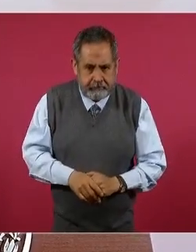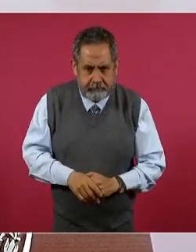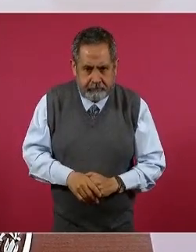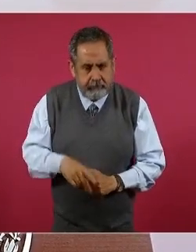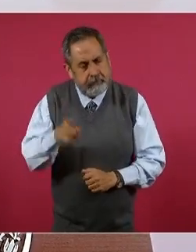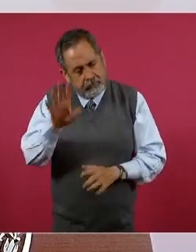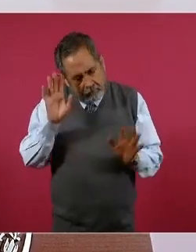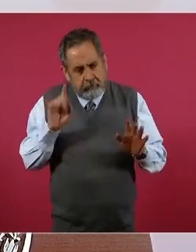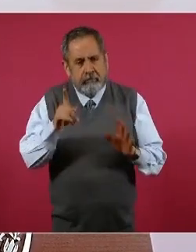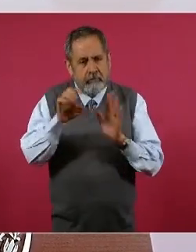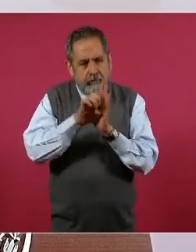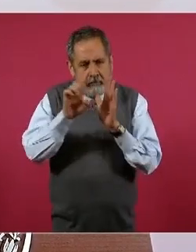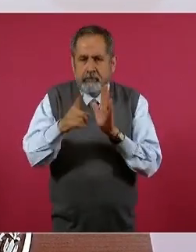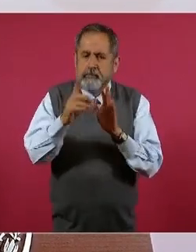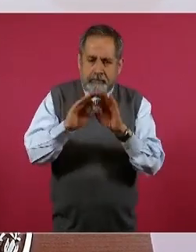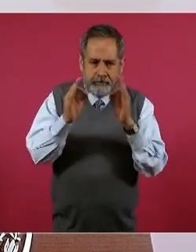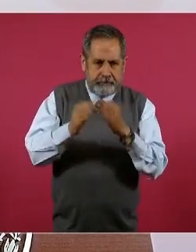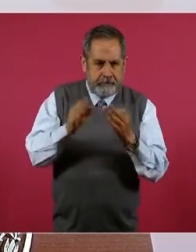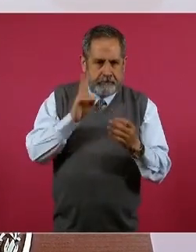Esa es una forma.